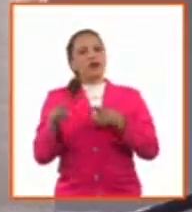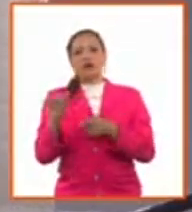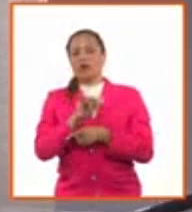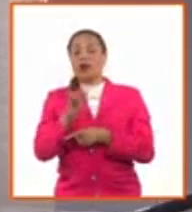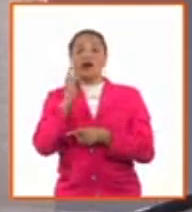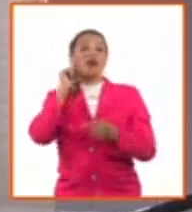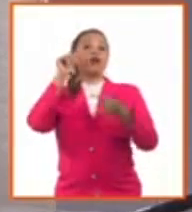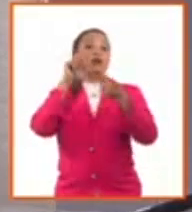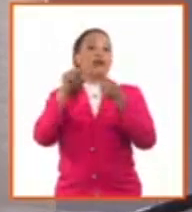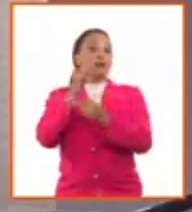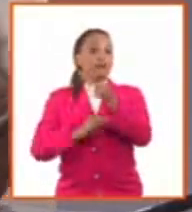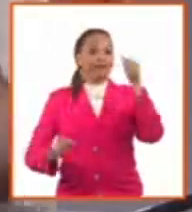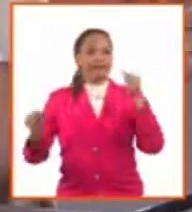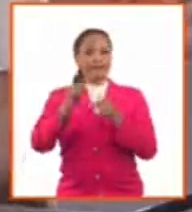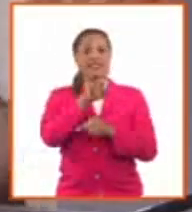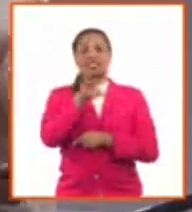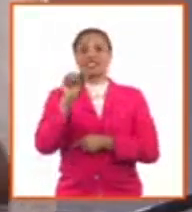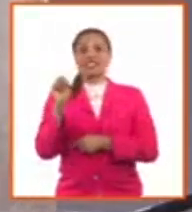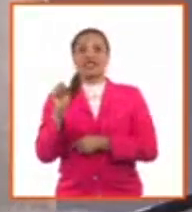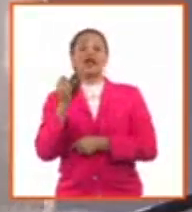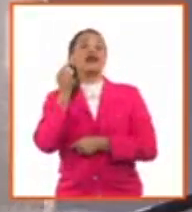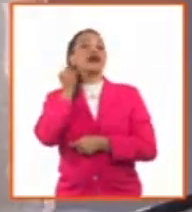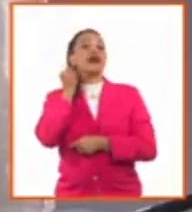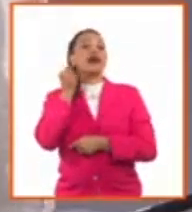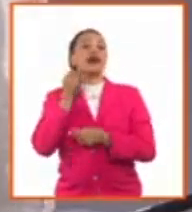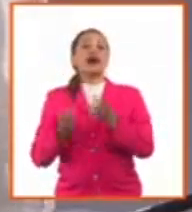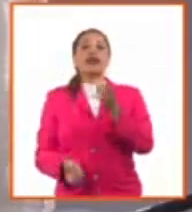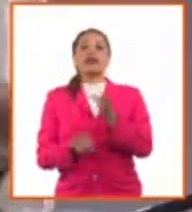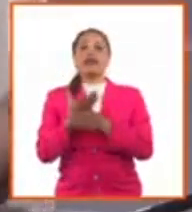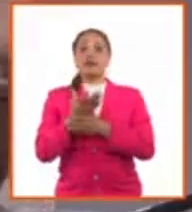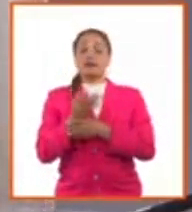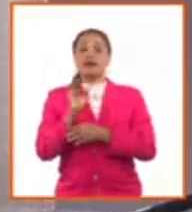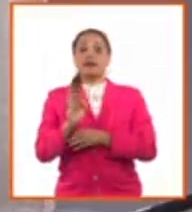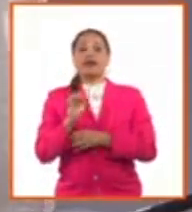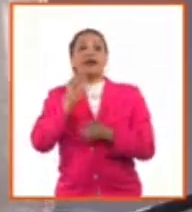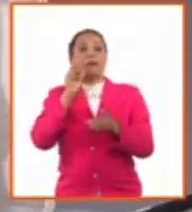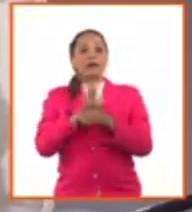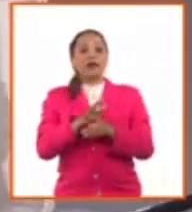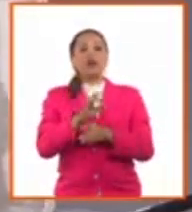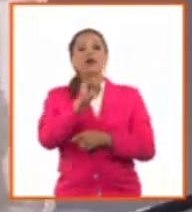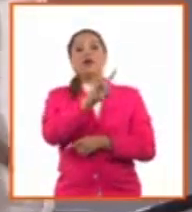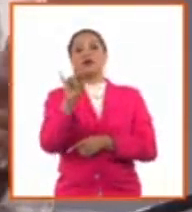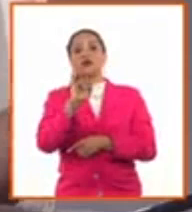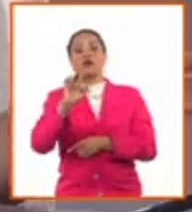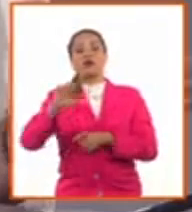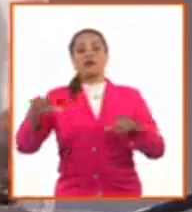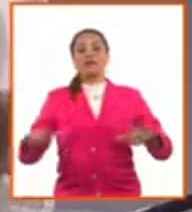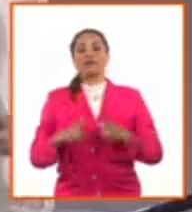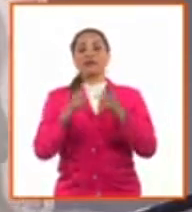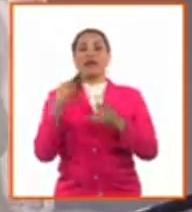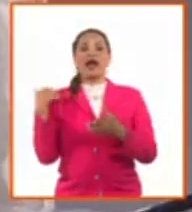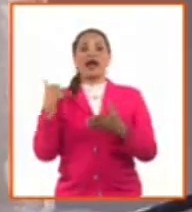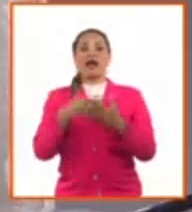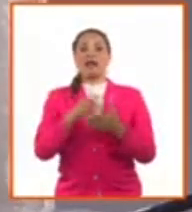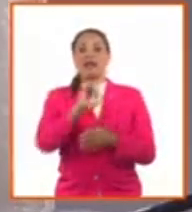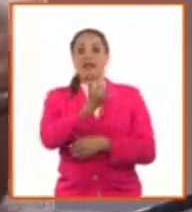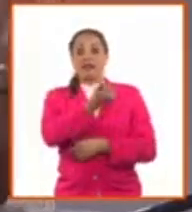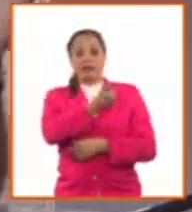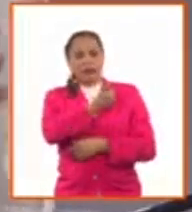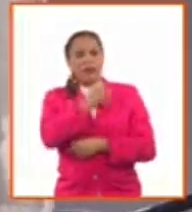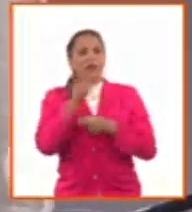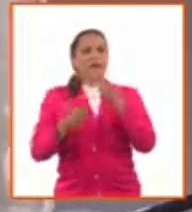es el centro de nuestro 100 aniversario. Desde que iniciamos el 99 aniversario hasta este diciembre hemos